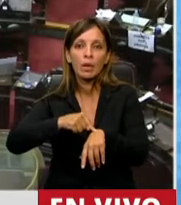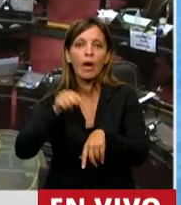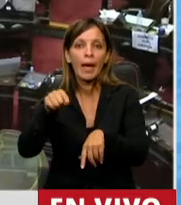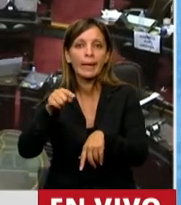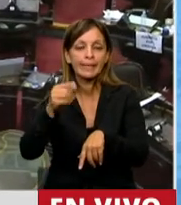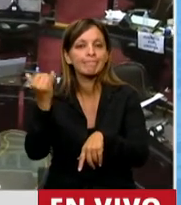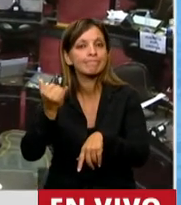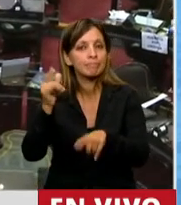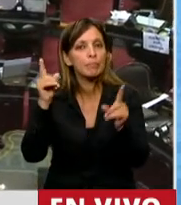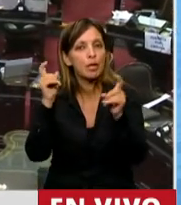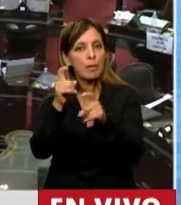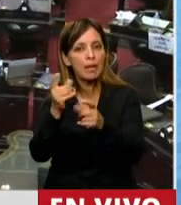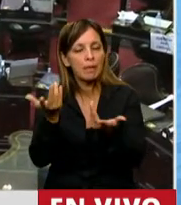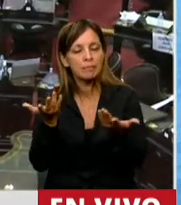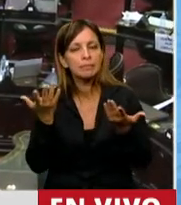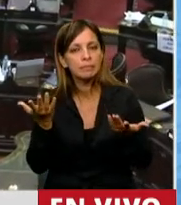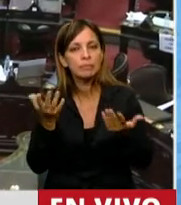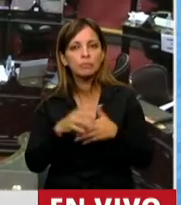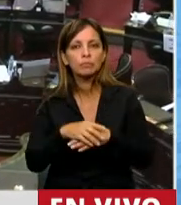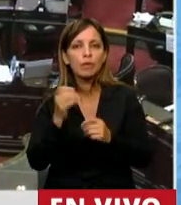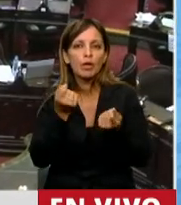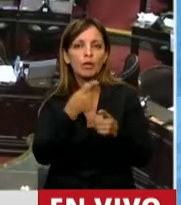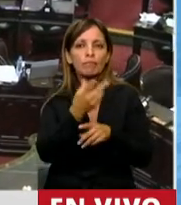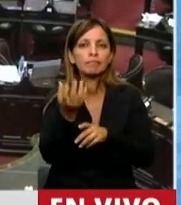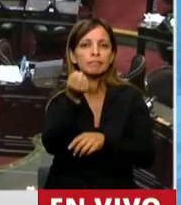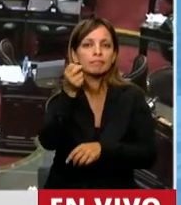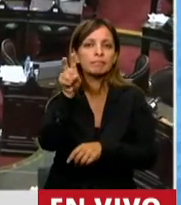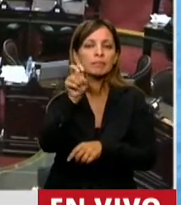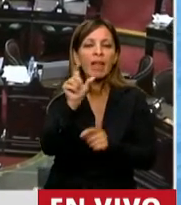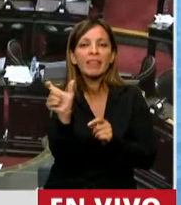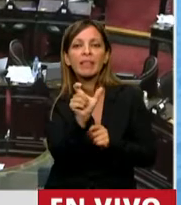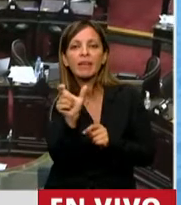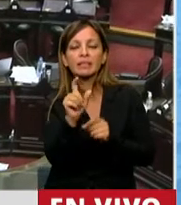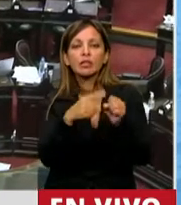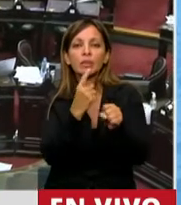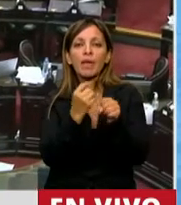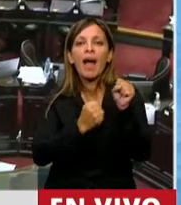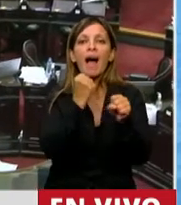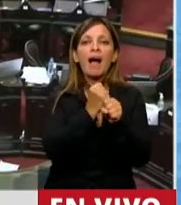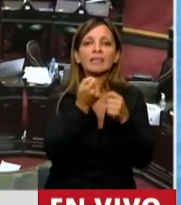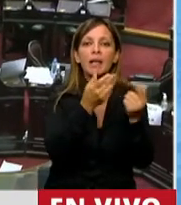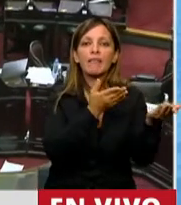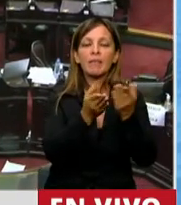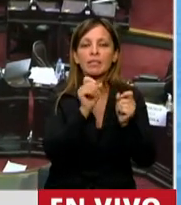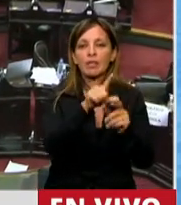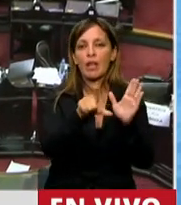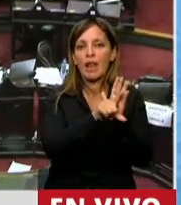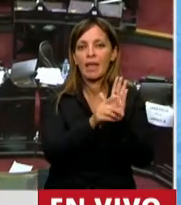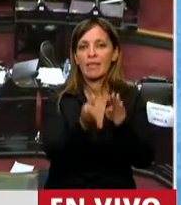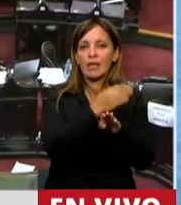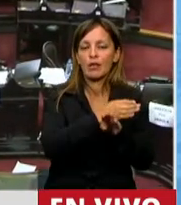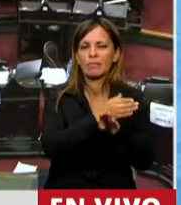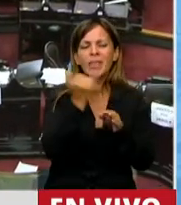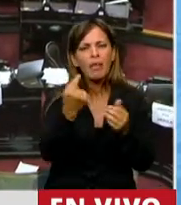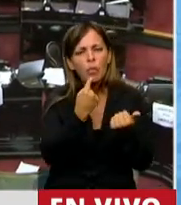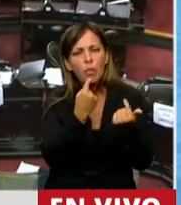problema de que no se le va a permitir acceder a las diferencias hasta que alcance el monto del beneficio otorgado por la ley. O sea, hay